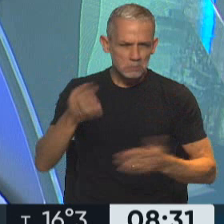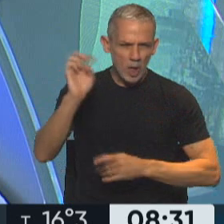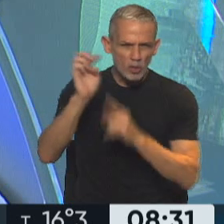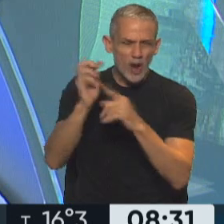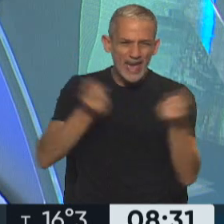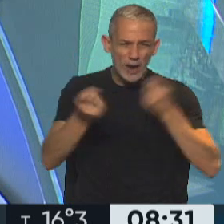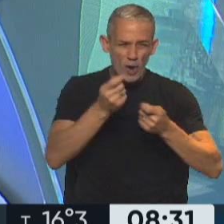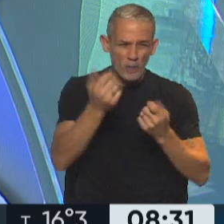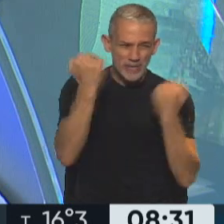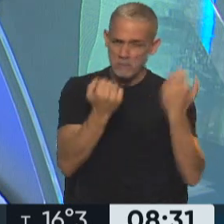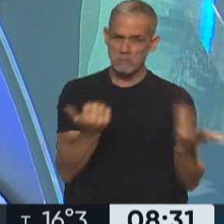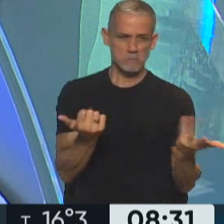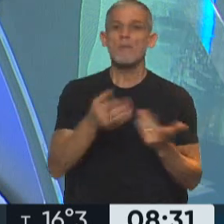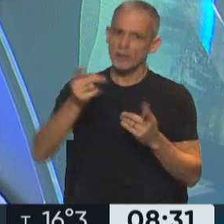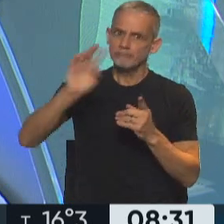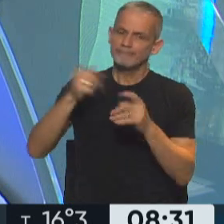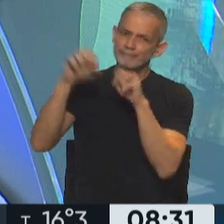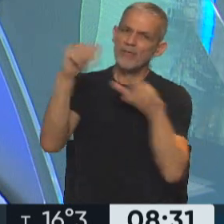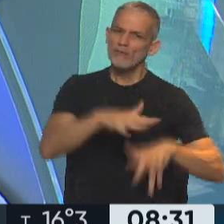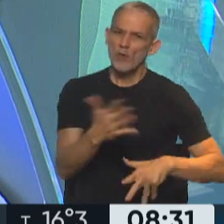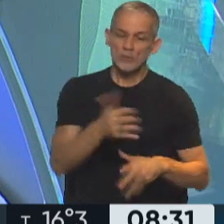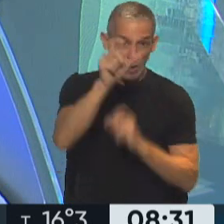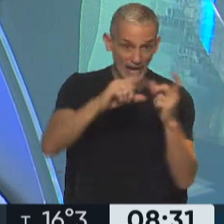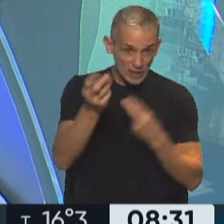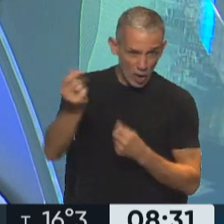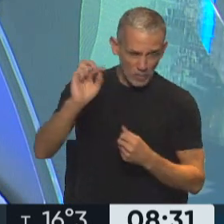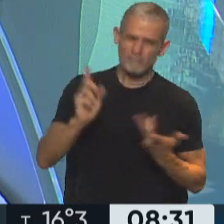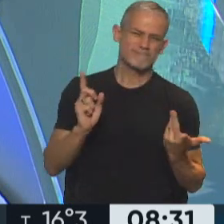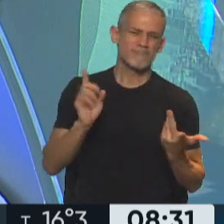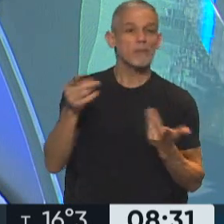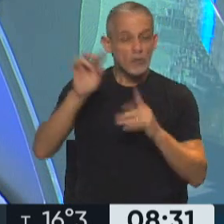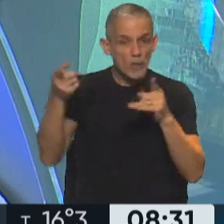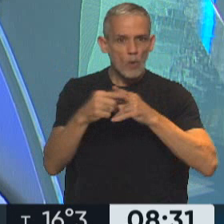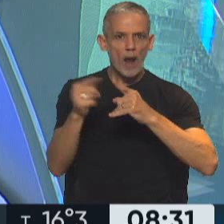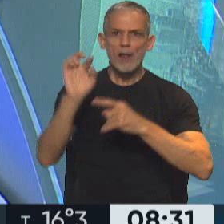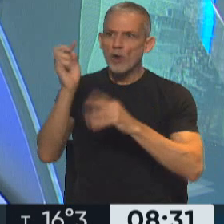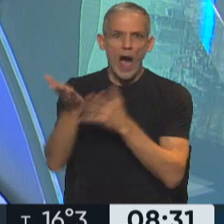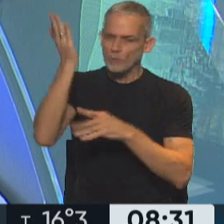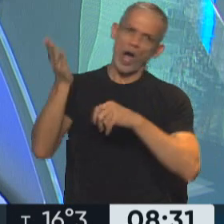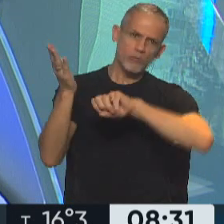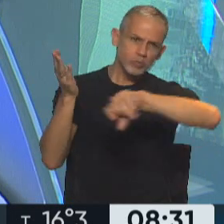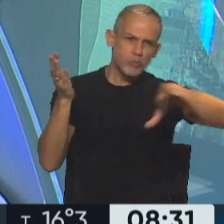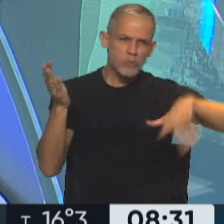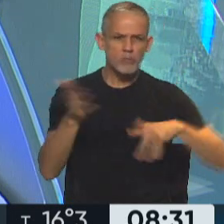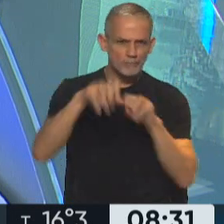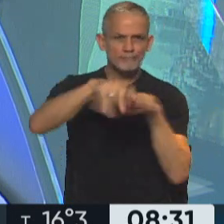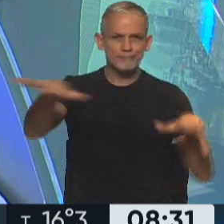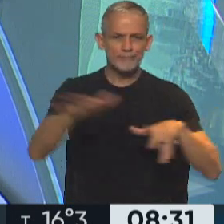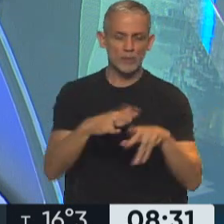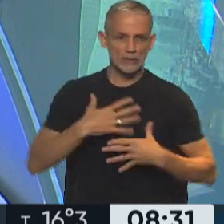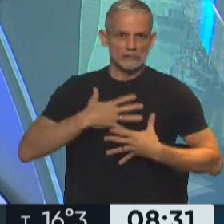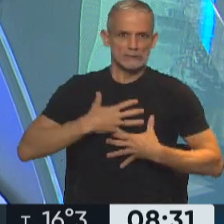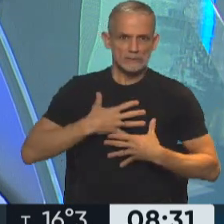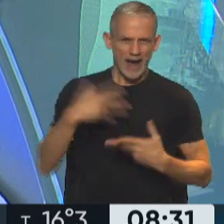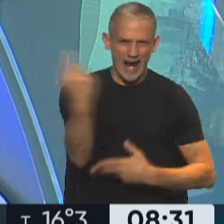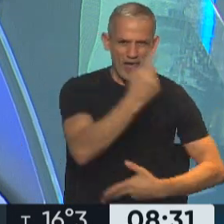la economía de la gente, pero afecta en todo, porque se traslada a todo y sobre todo se traslada a la incertidumbre emocional de